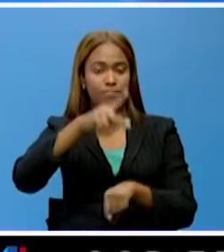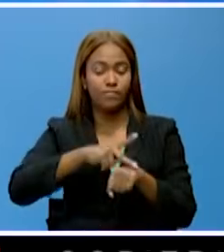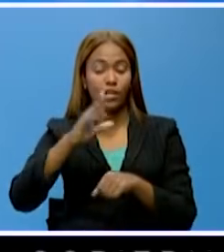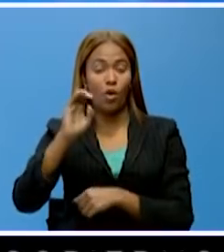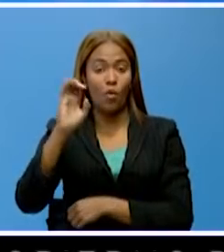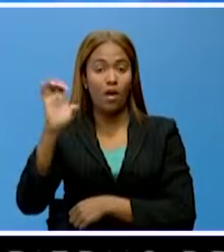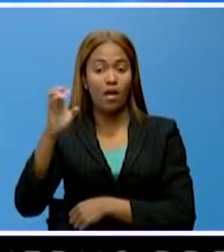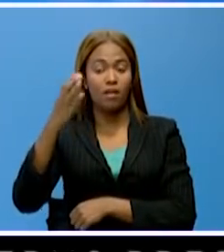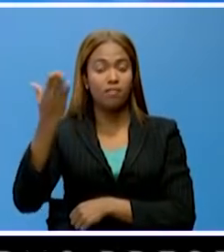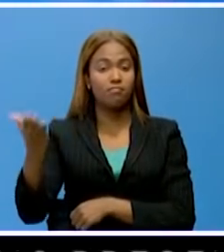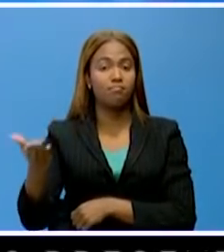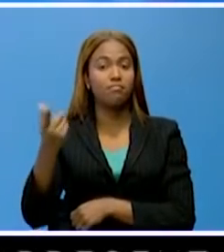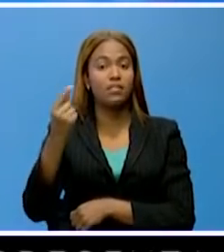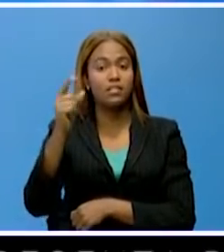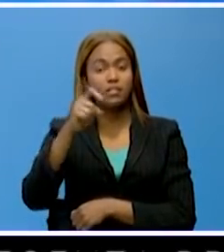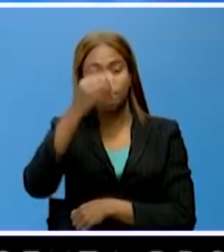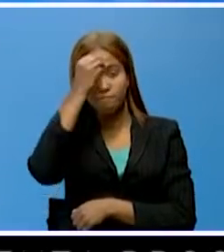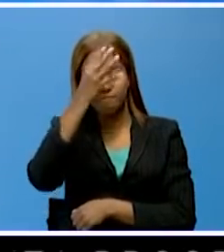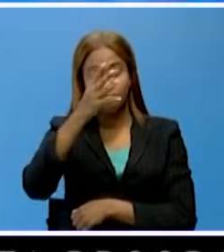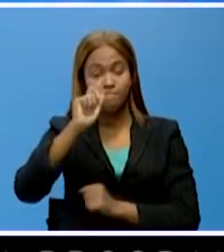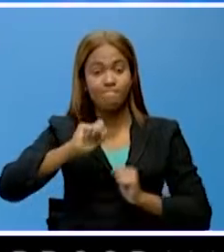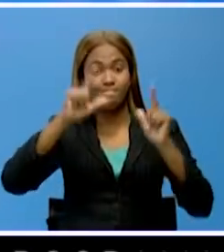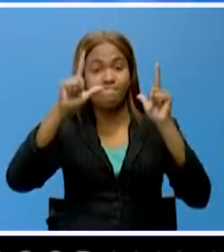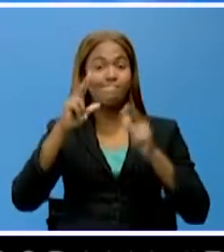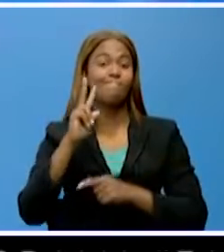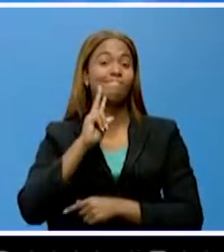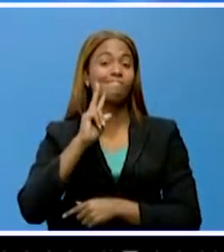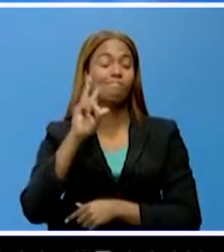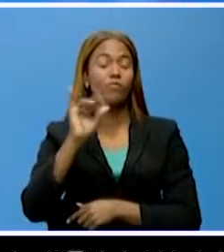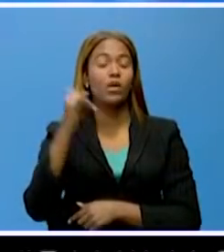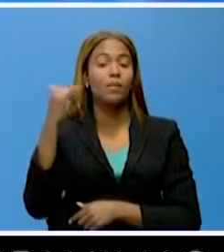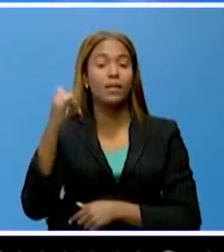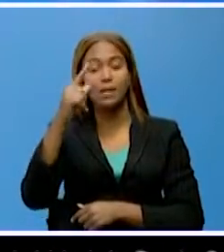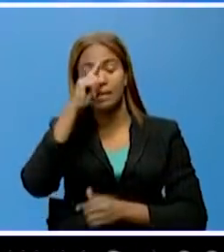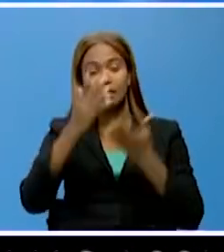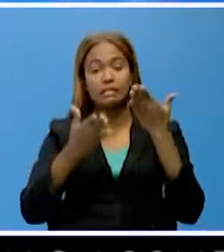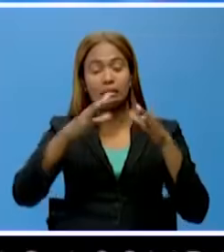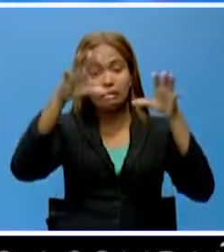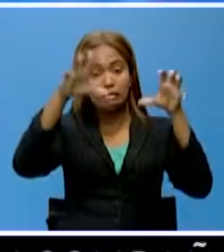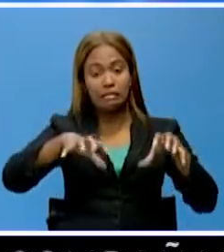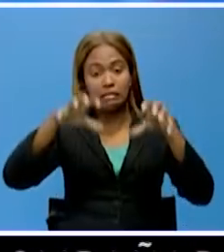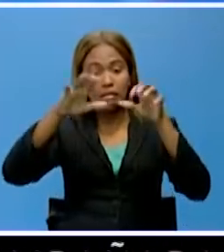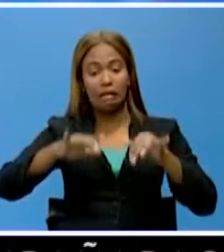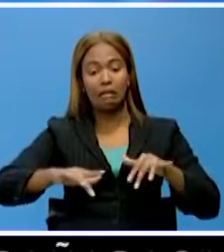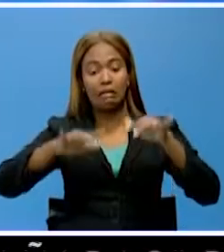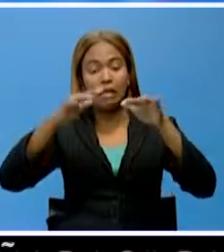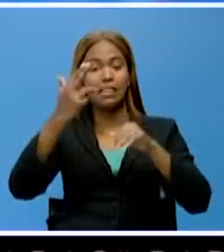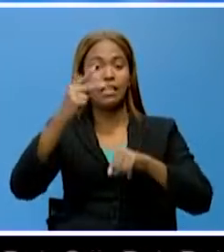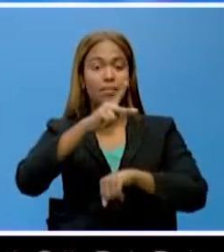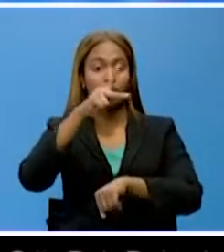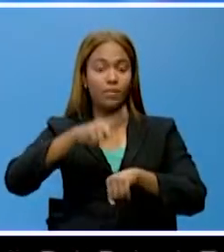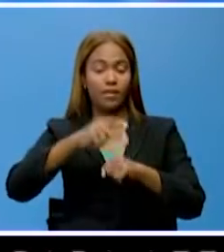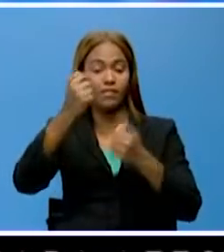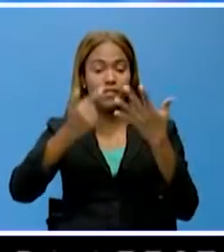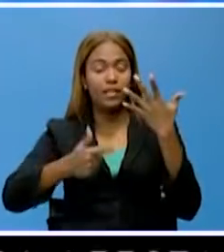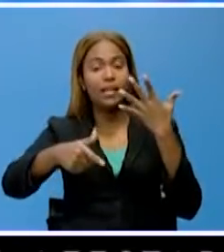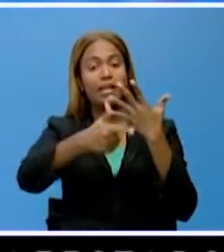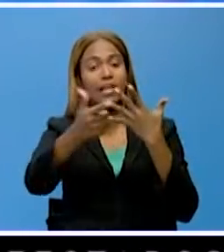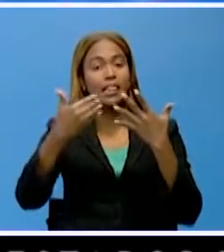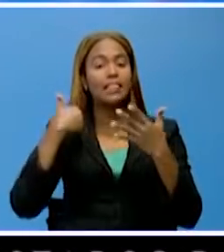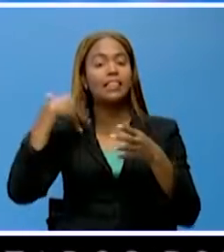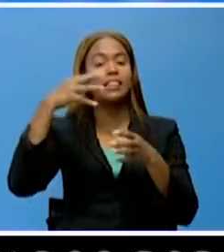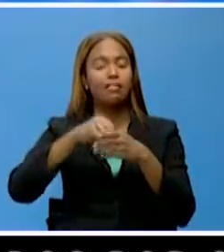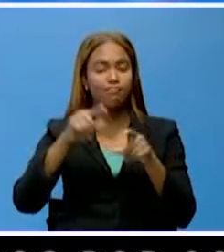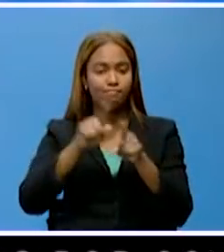COE, por allí, pues hay que informar que mantiene la alerta verde y amarilla por posibles inundaciones en 13 provincias, entre ellas, por supuesto, que